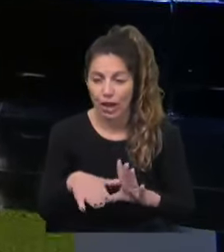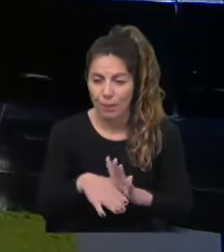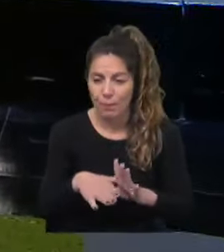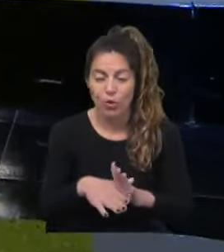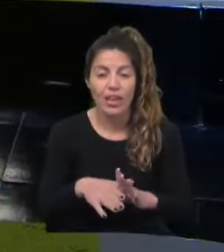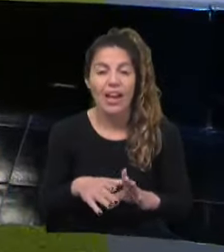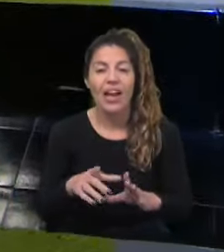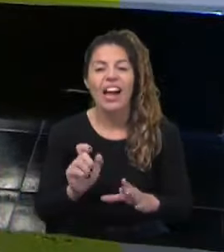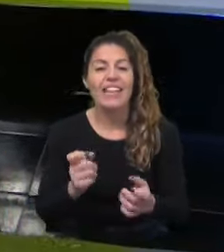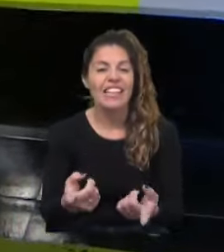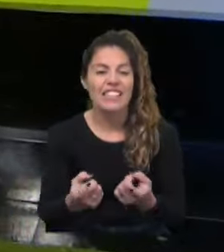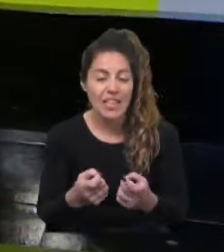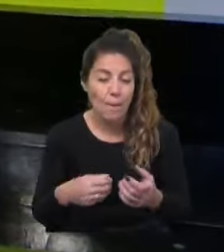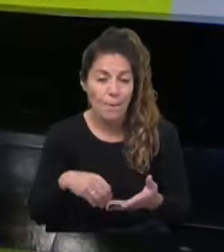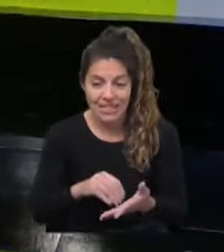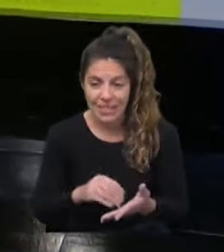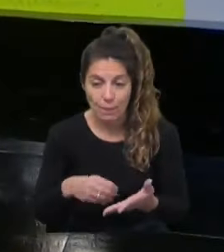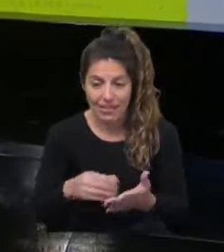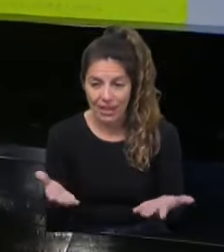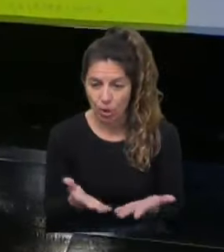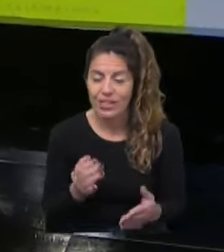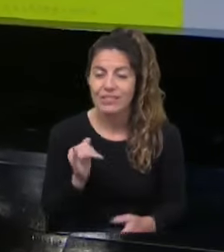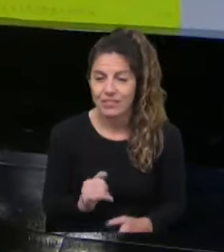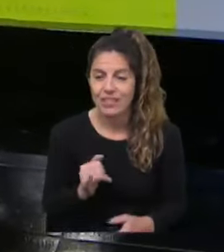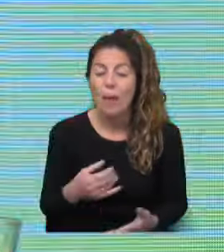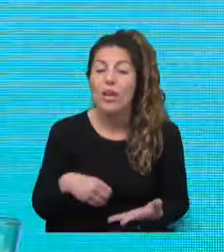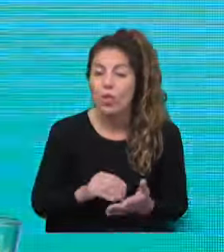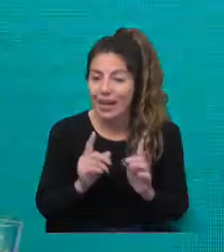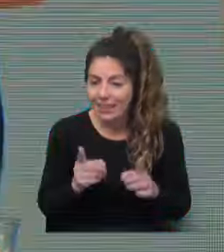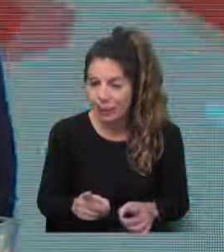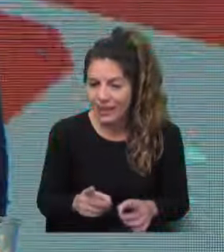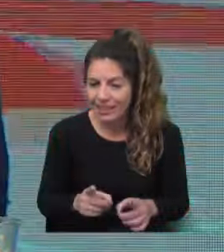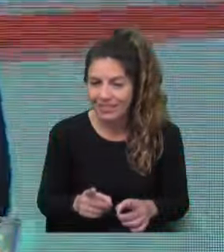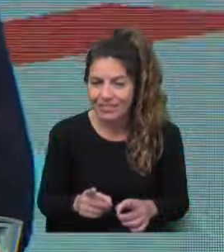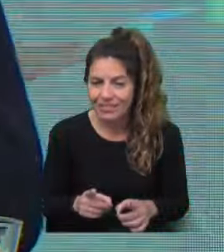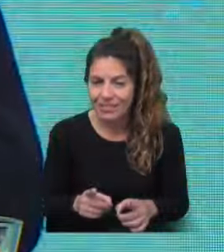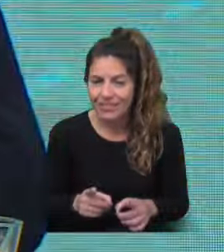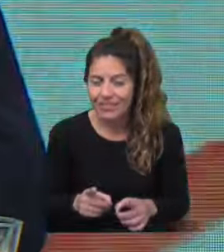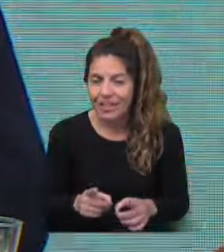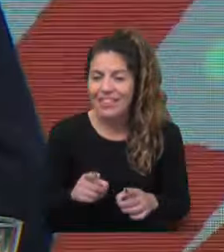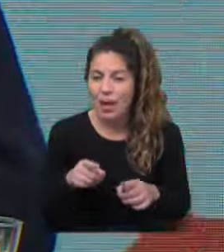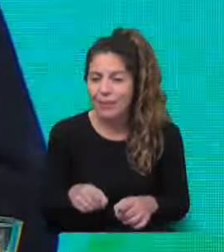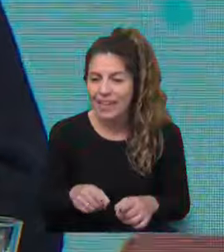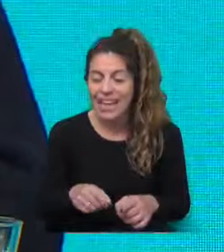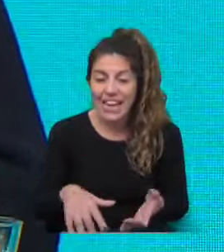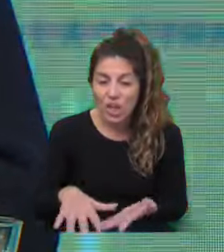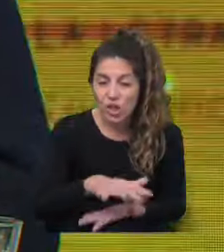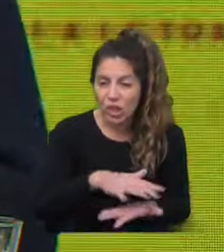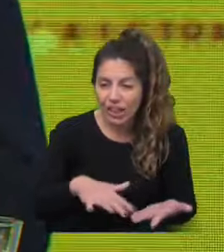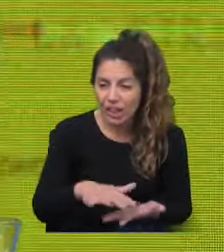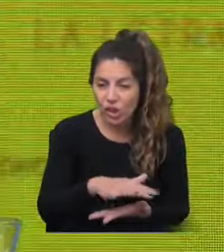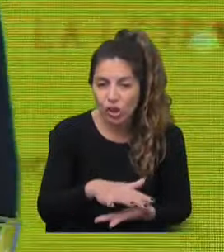a quien necesite. Más de las que hay ahora. Sí, pero además hay que aterrizar en esos territorios